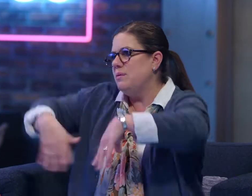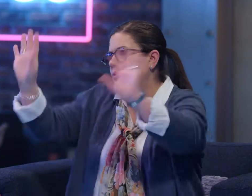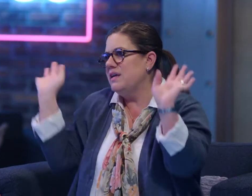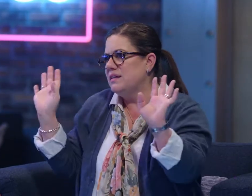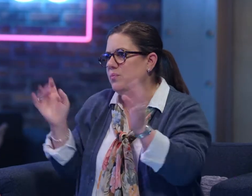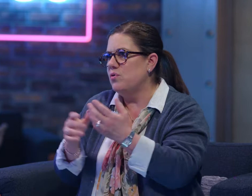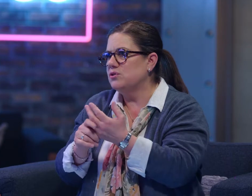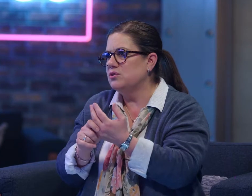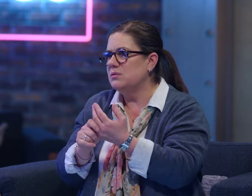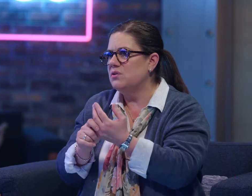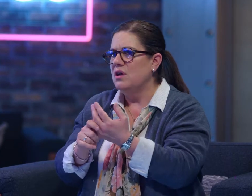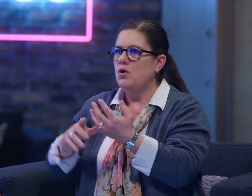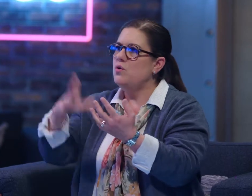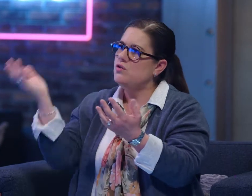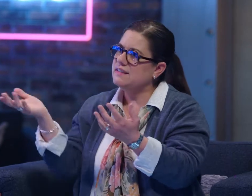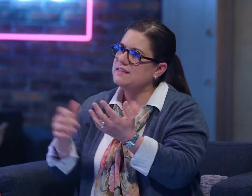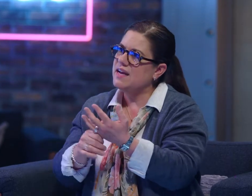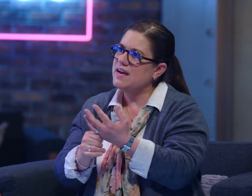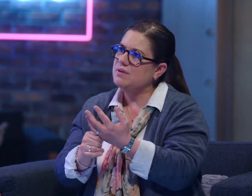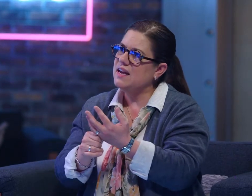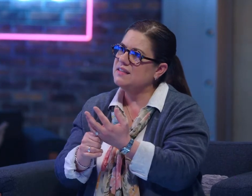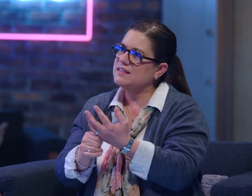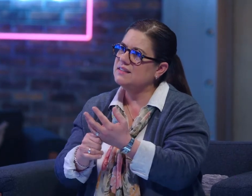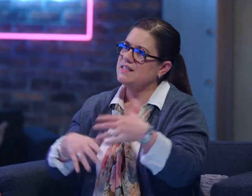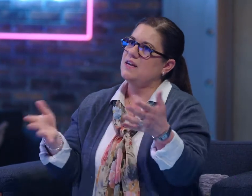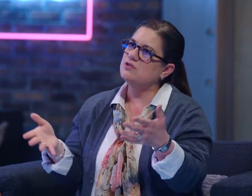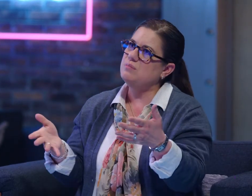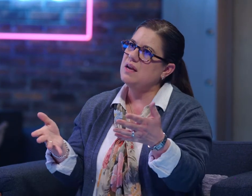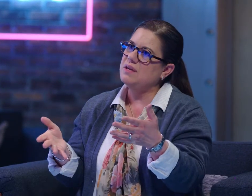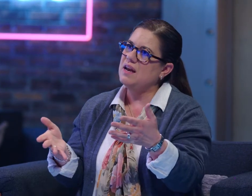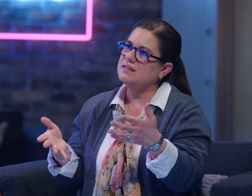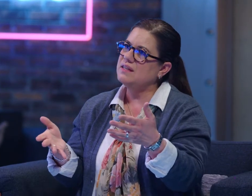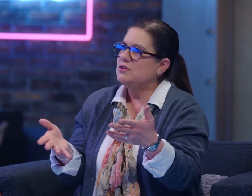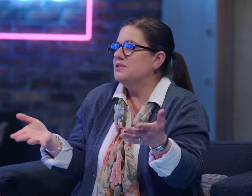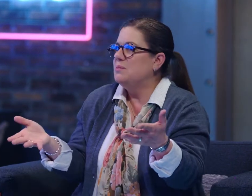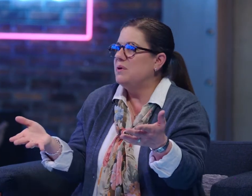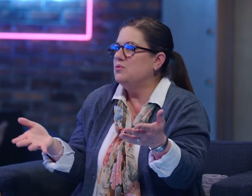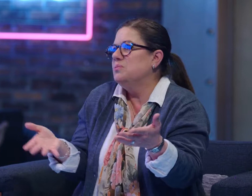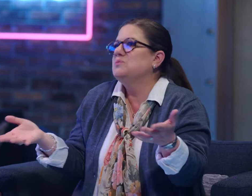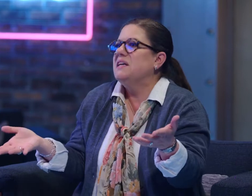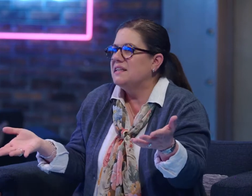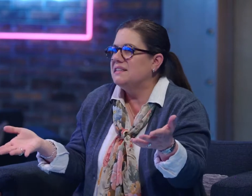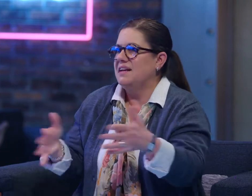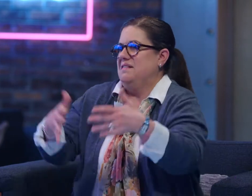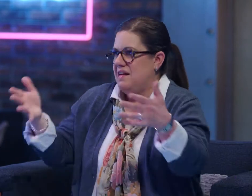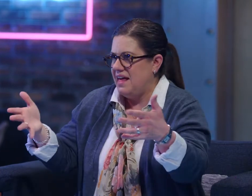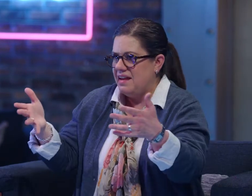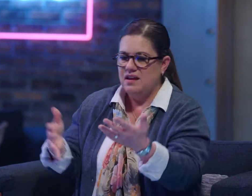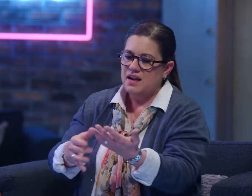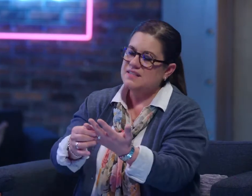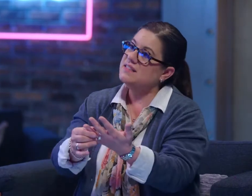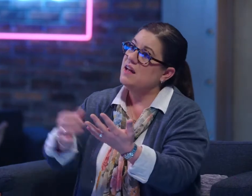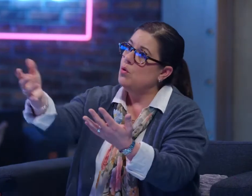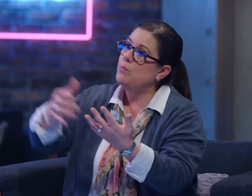ya no sirve porque ya tampoco eso sirve, ¿no? Lo único que se hacía era vigilancia. Si se descartó también la vigilancia, entonces me pregunto, pues, ¿qué se hacía?